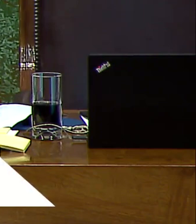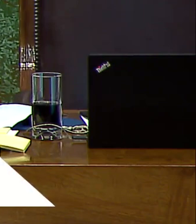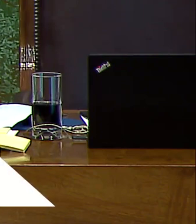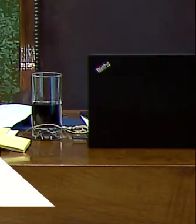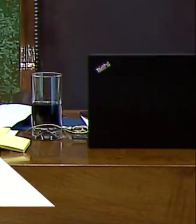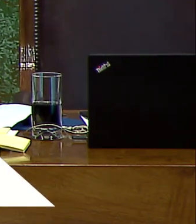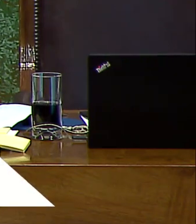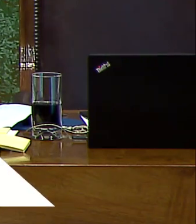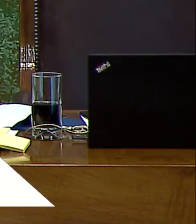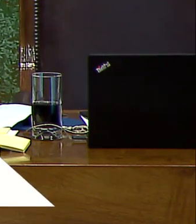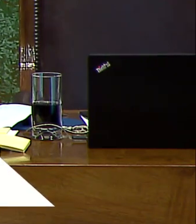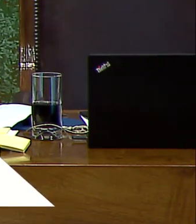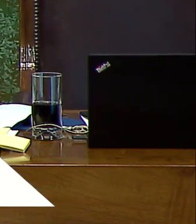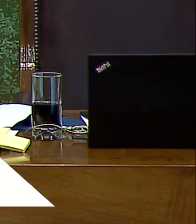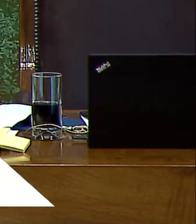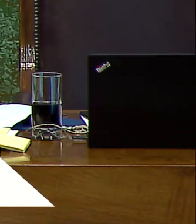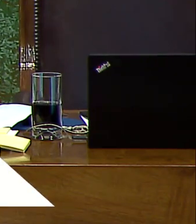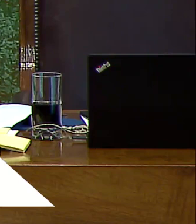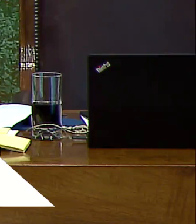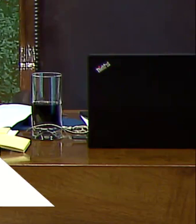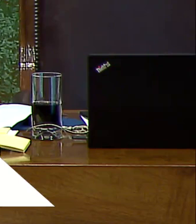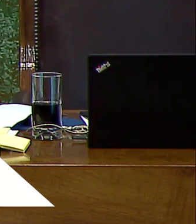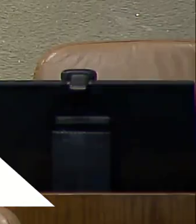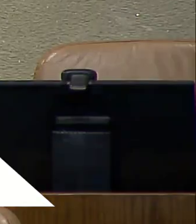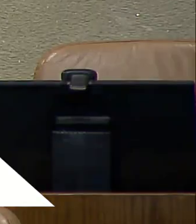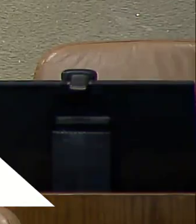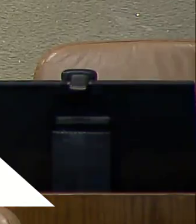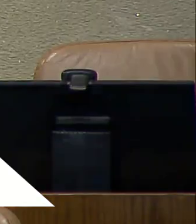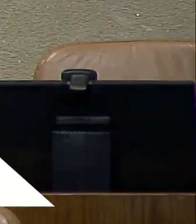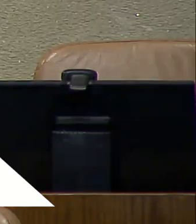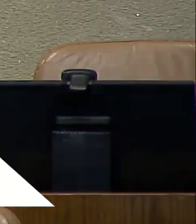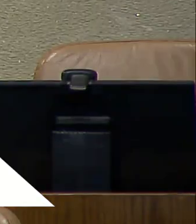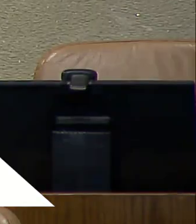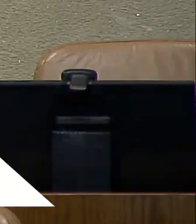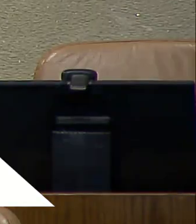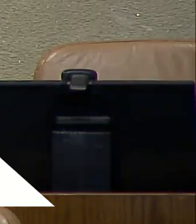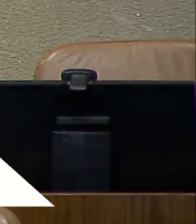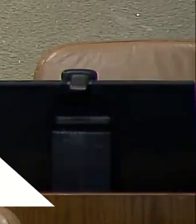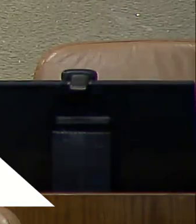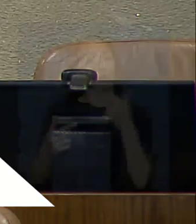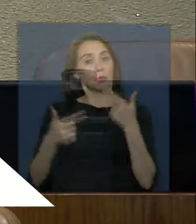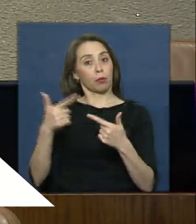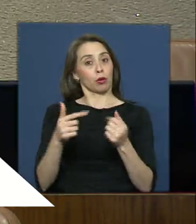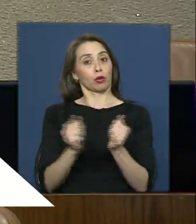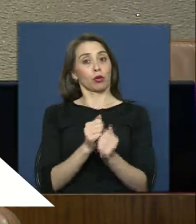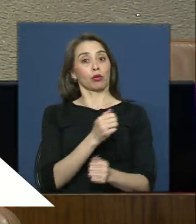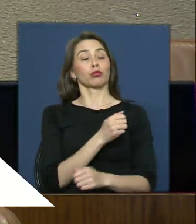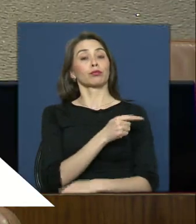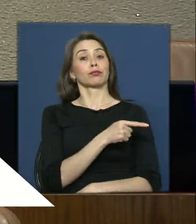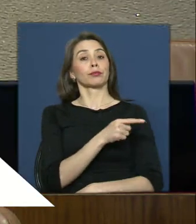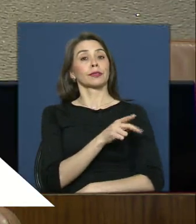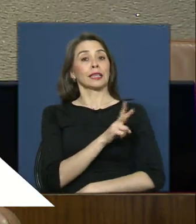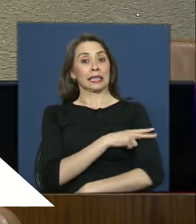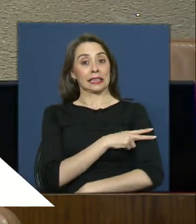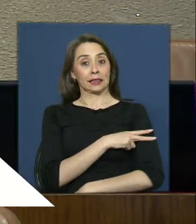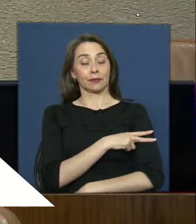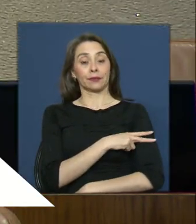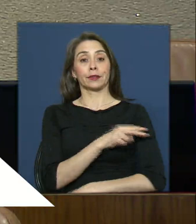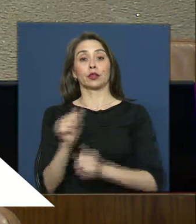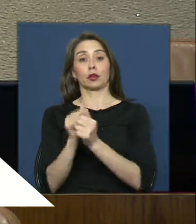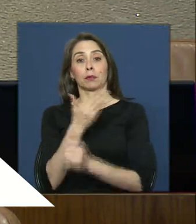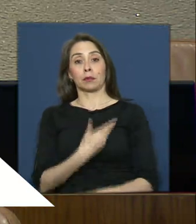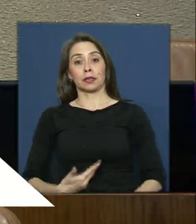sobre el reglamento? Sí, presidente. Tiene la palabra. Presidente, los comités tomamos un acuerdo hace un rato